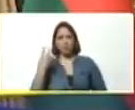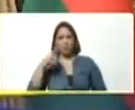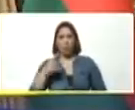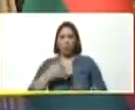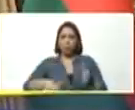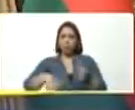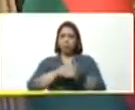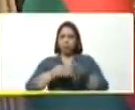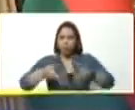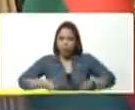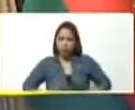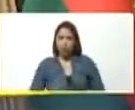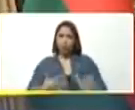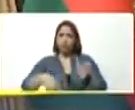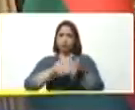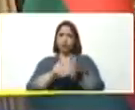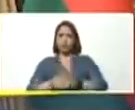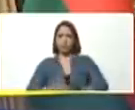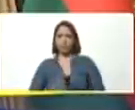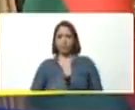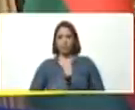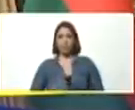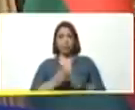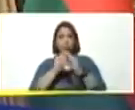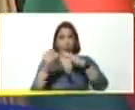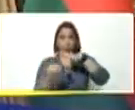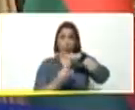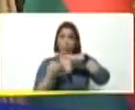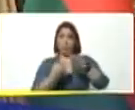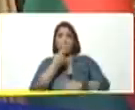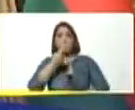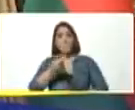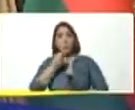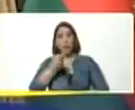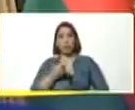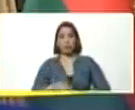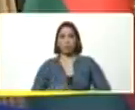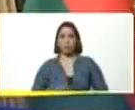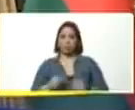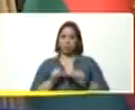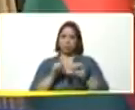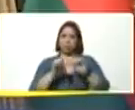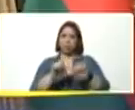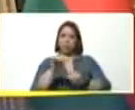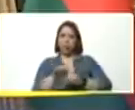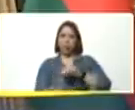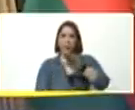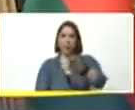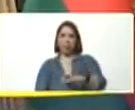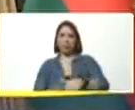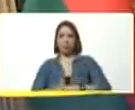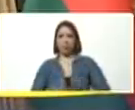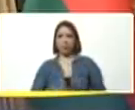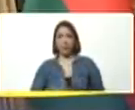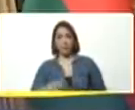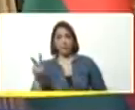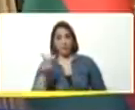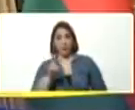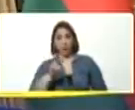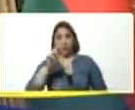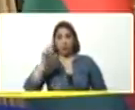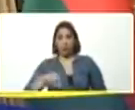renovar todas sus instituciones políticas y seguir adelante. En Venezuela